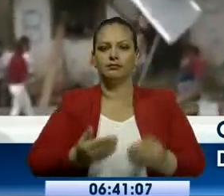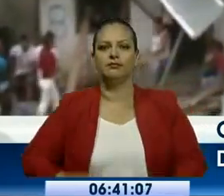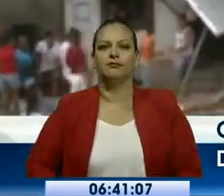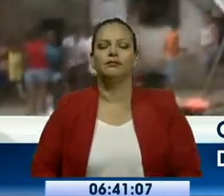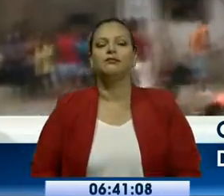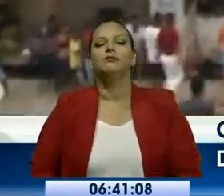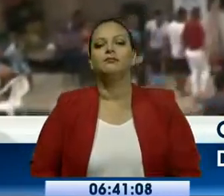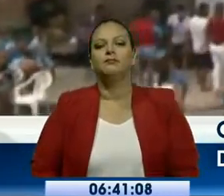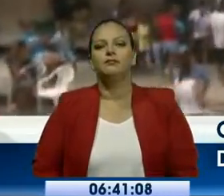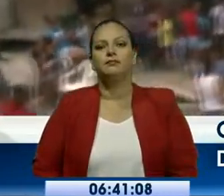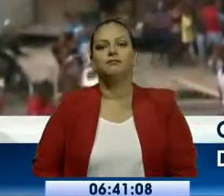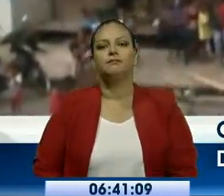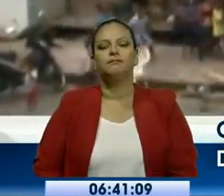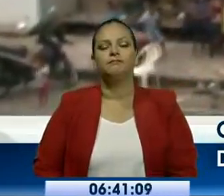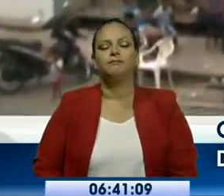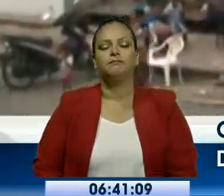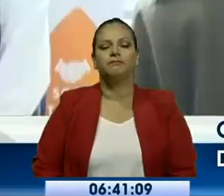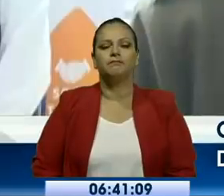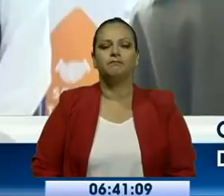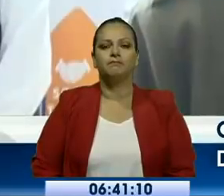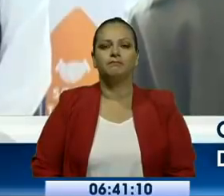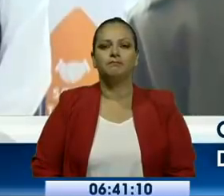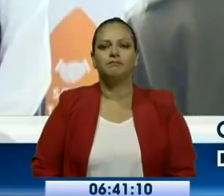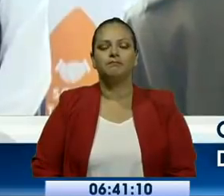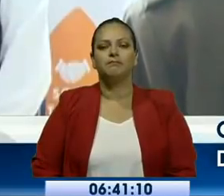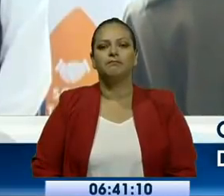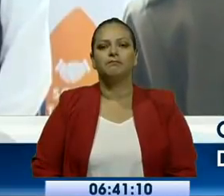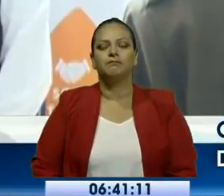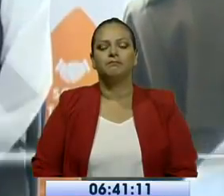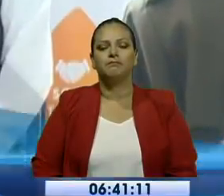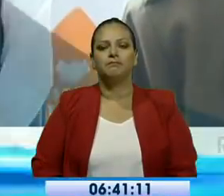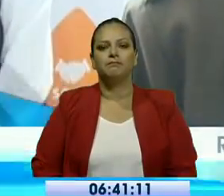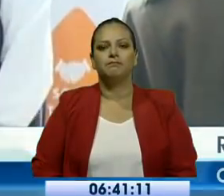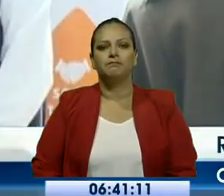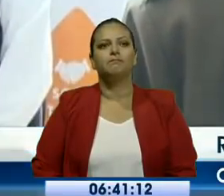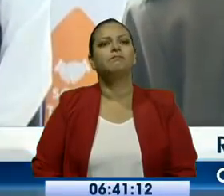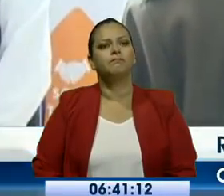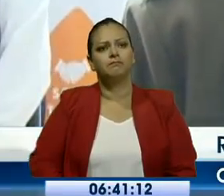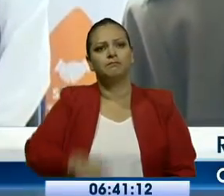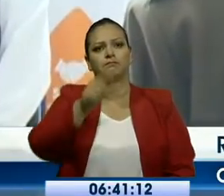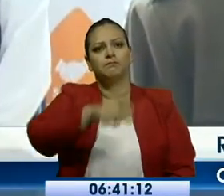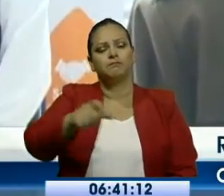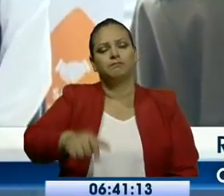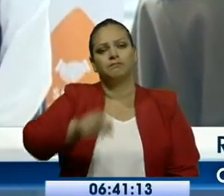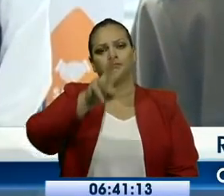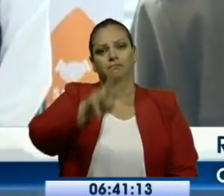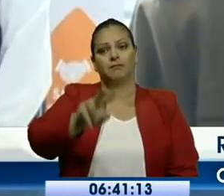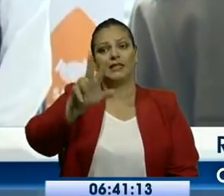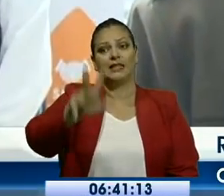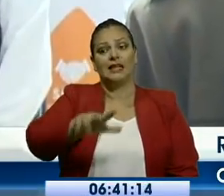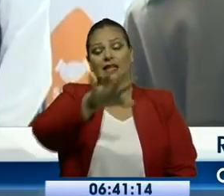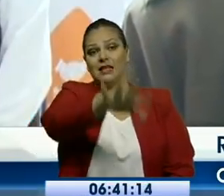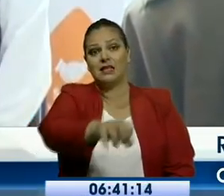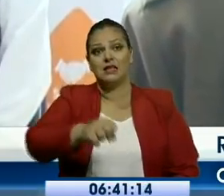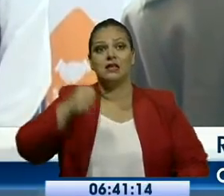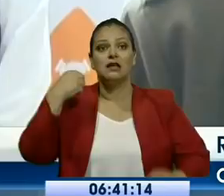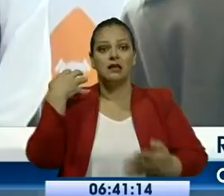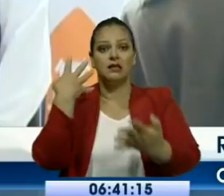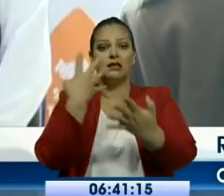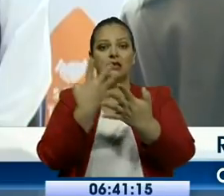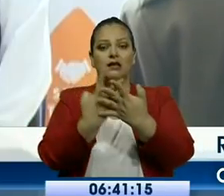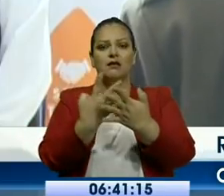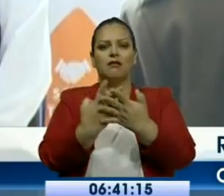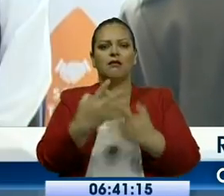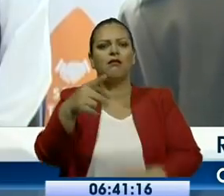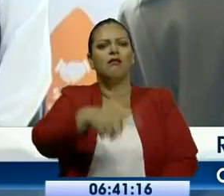GAOR, cuyo líder es alias Guacho. Ya son 23 personas que han sido detenidas y que